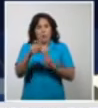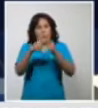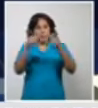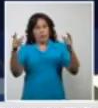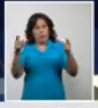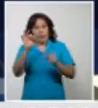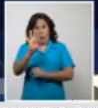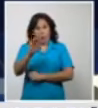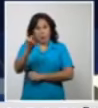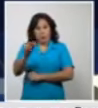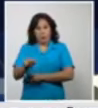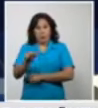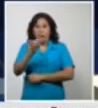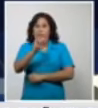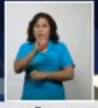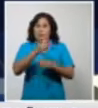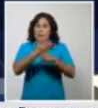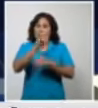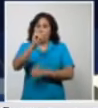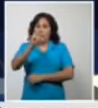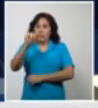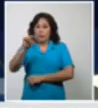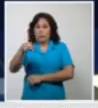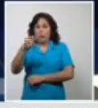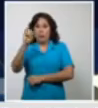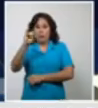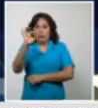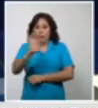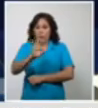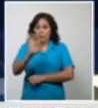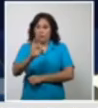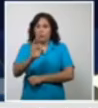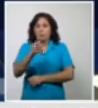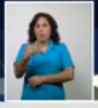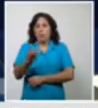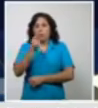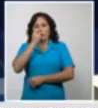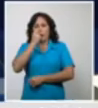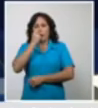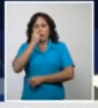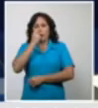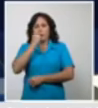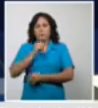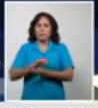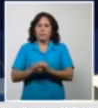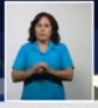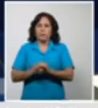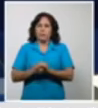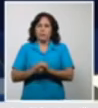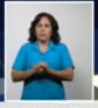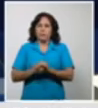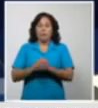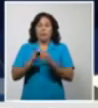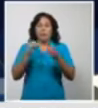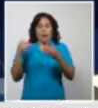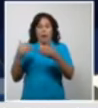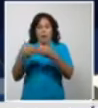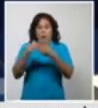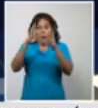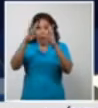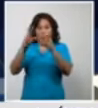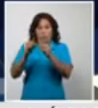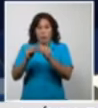el 66,6%, son del sexo masculino. Y en el acumulado de los